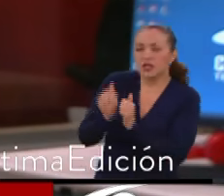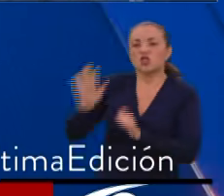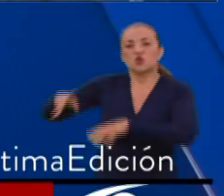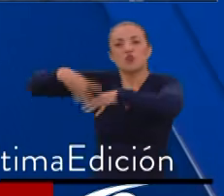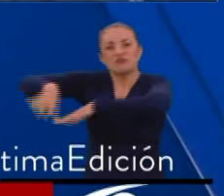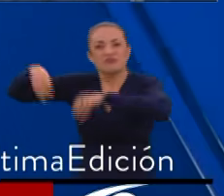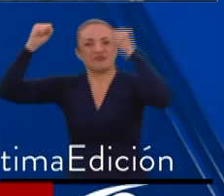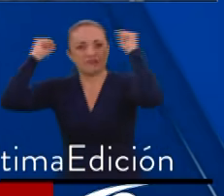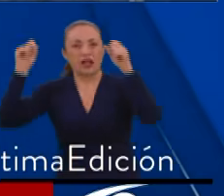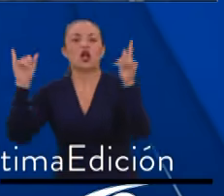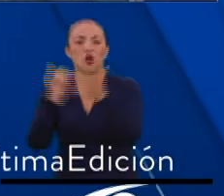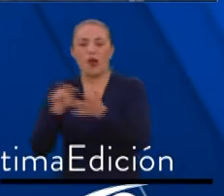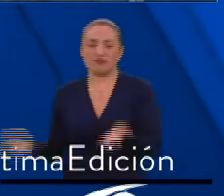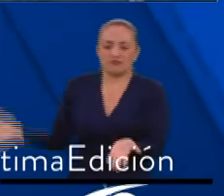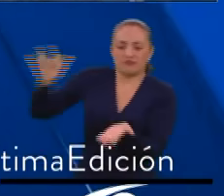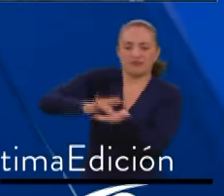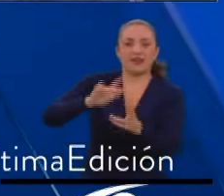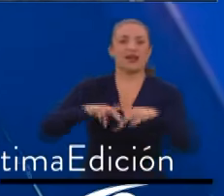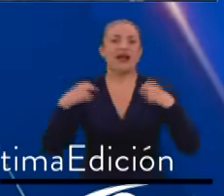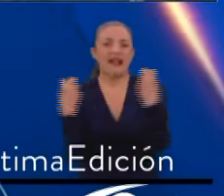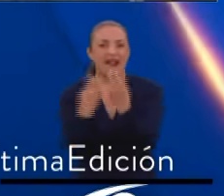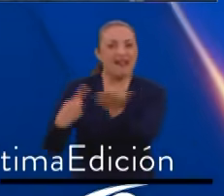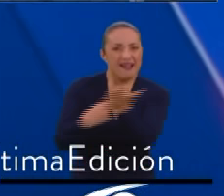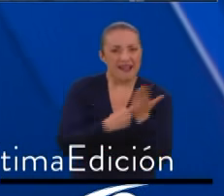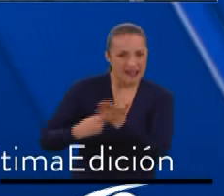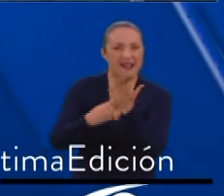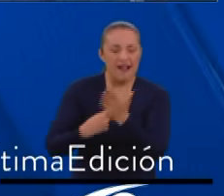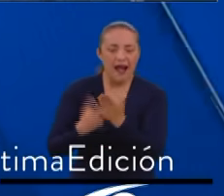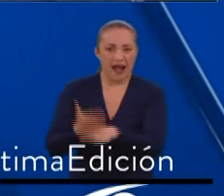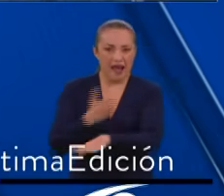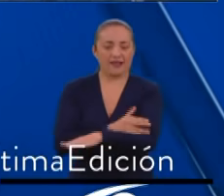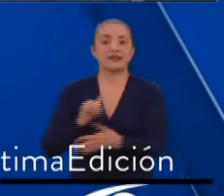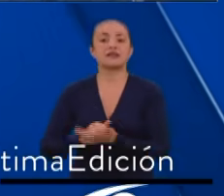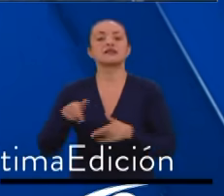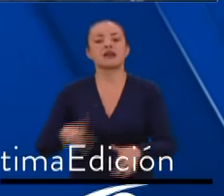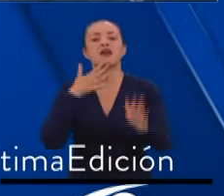participaron en la mesa de diálogo. Desde la sala de redacción, Juan Carlos Pardo, Noticias Caracol.